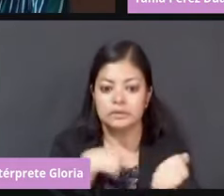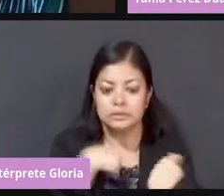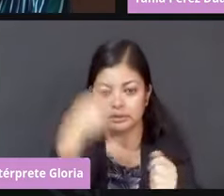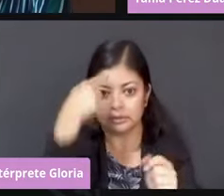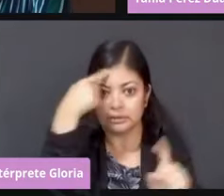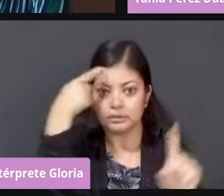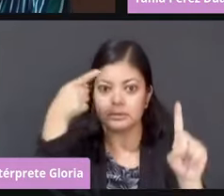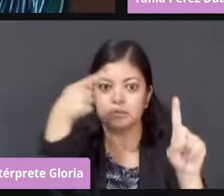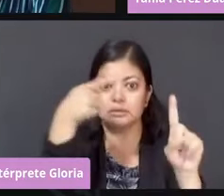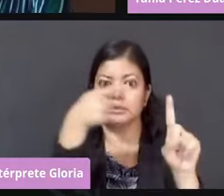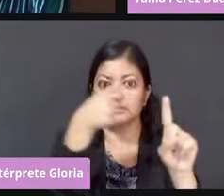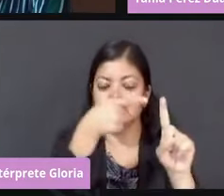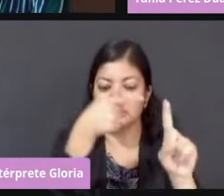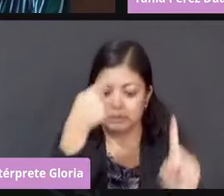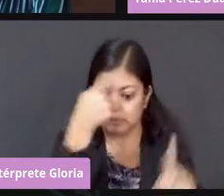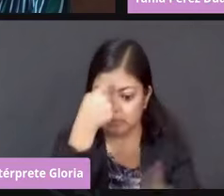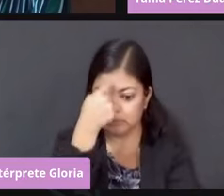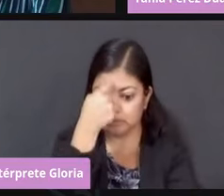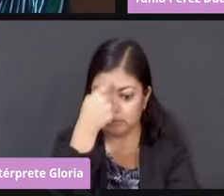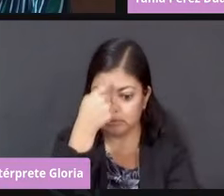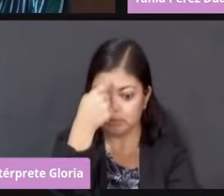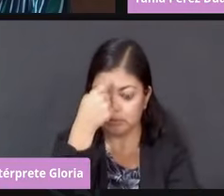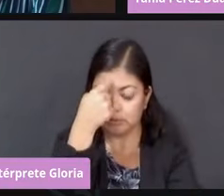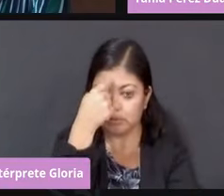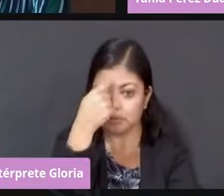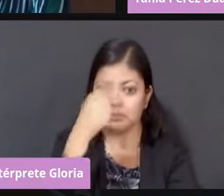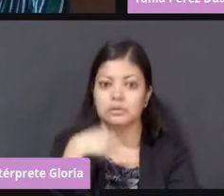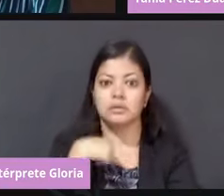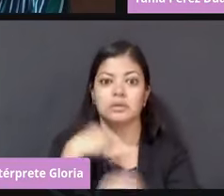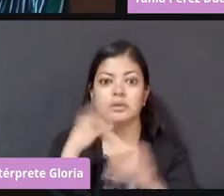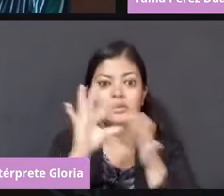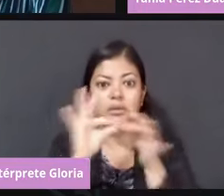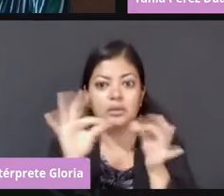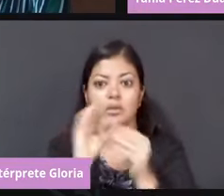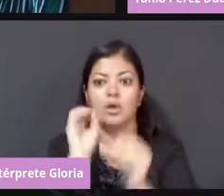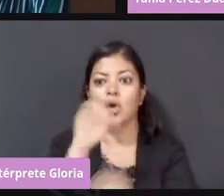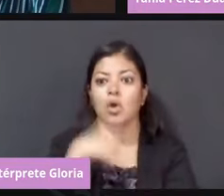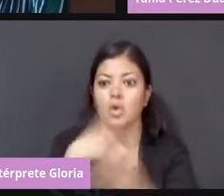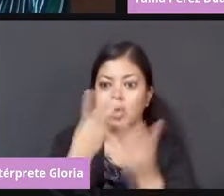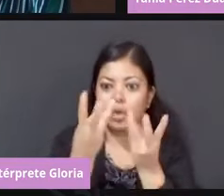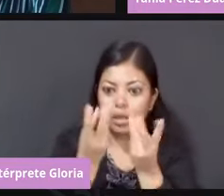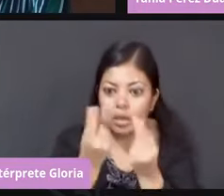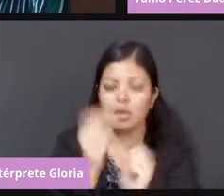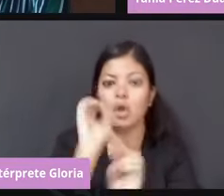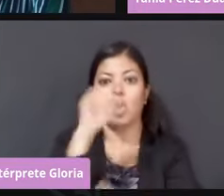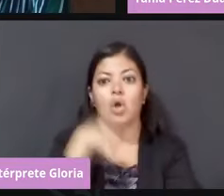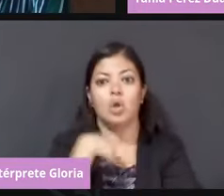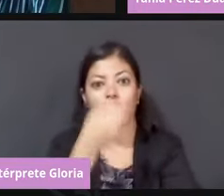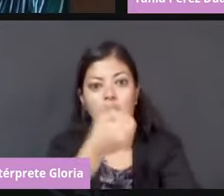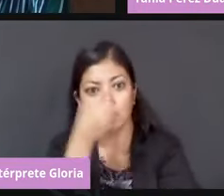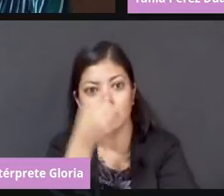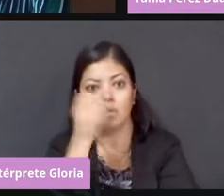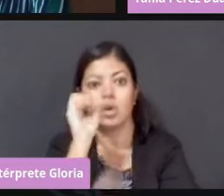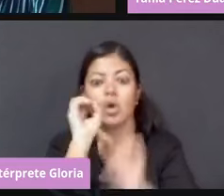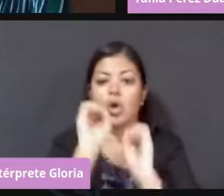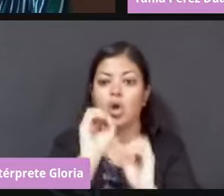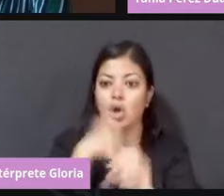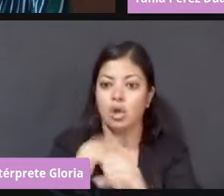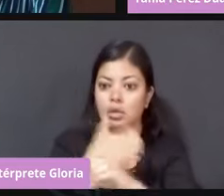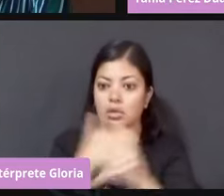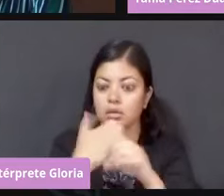una compulsión mental y estoy contando o estoy rezando o estoy neutralizando o algo por el estilo